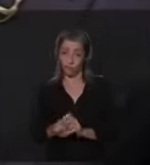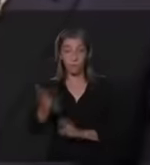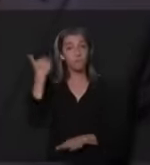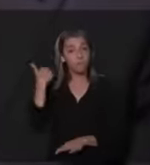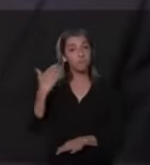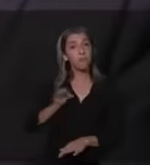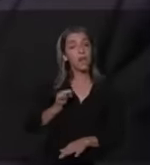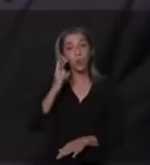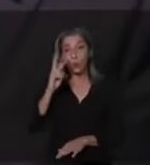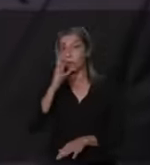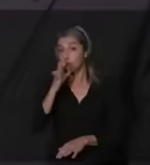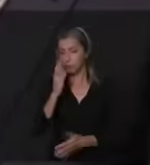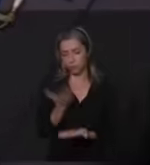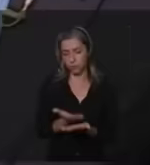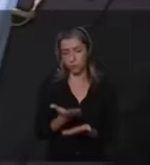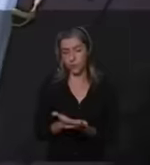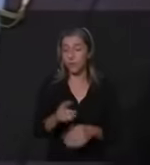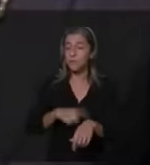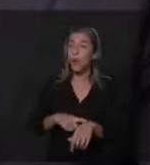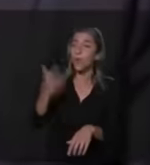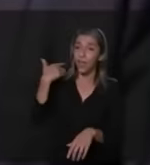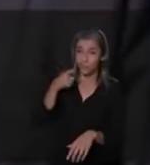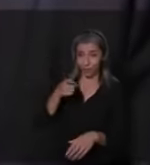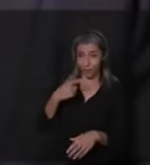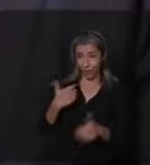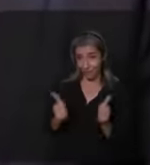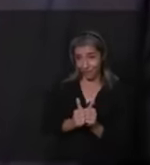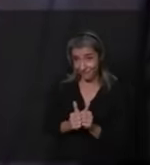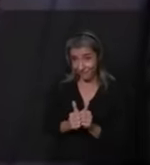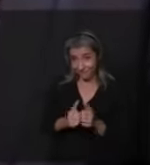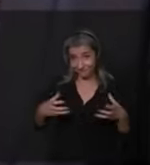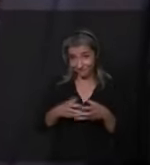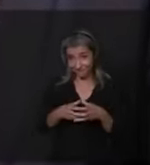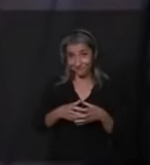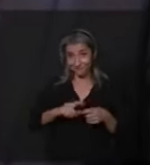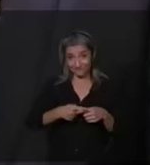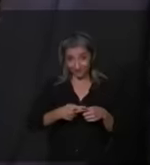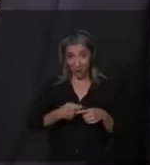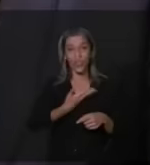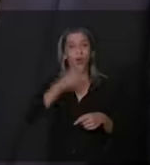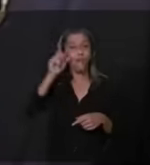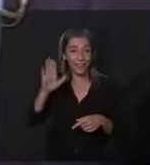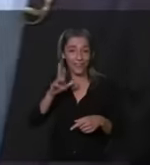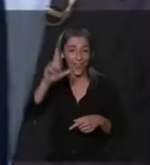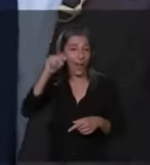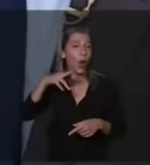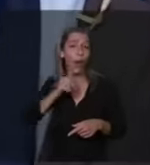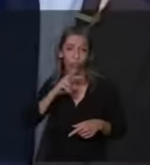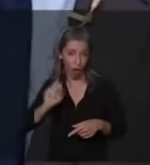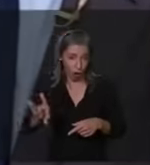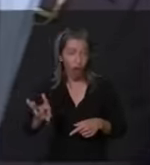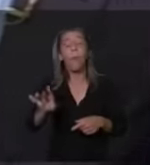2014, cuando vos me acompañabas en el Frente Renovador. El Código Penal, que además volvió a tomar